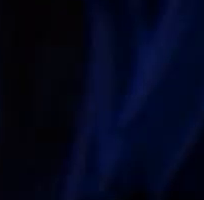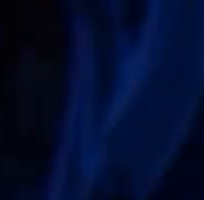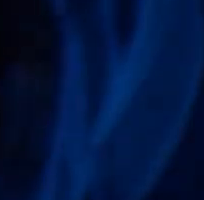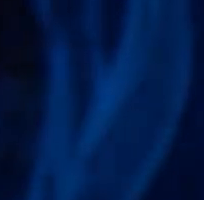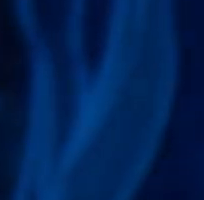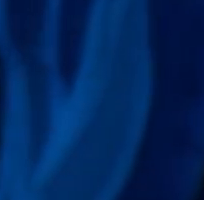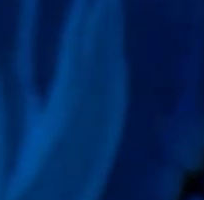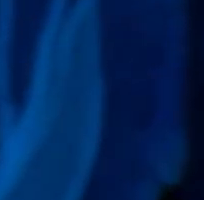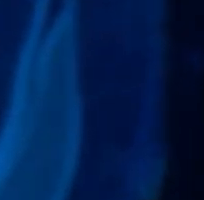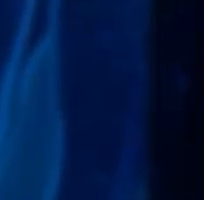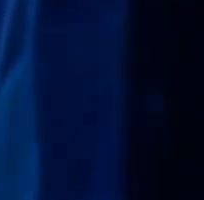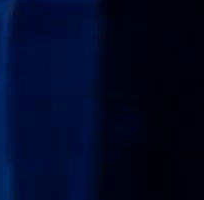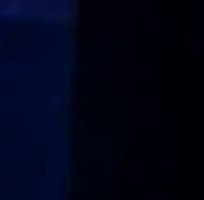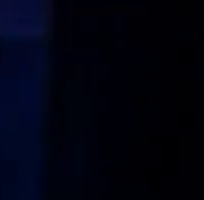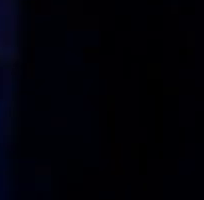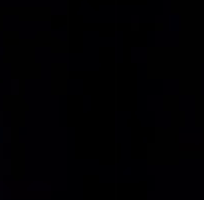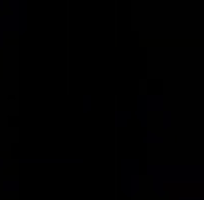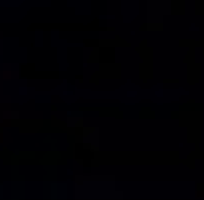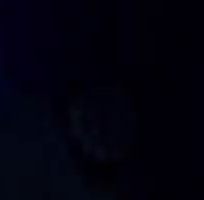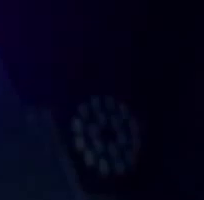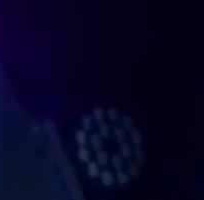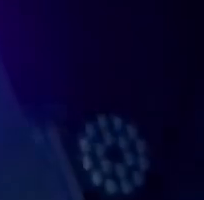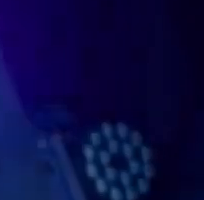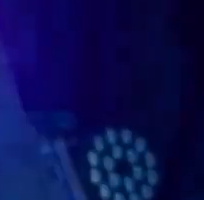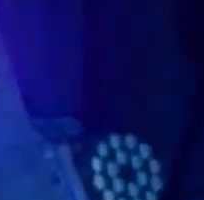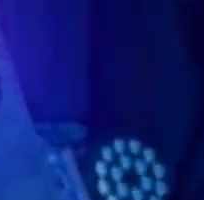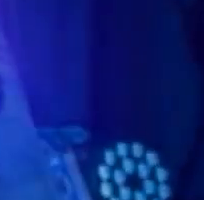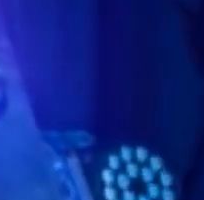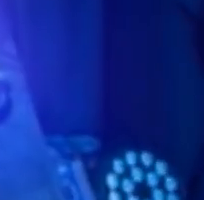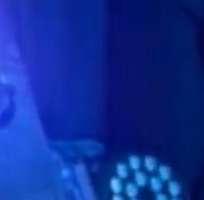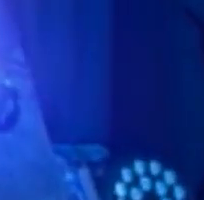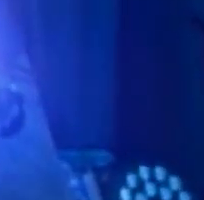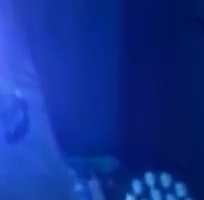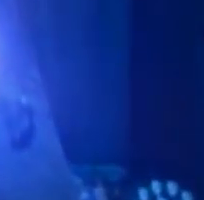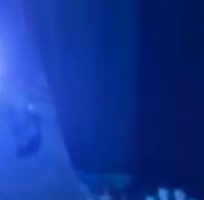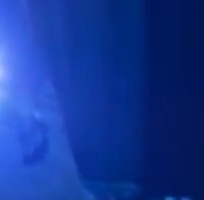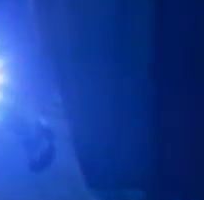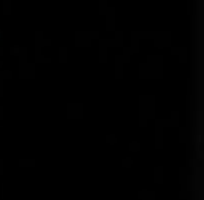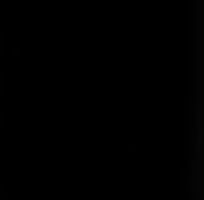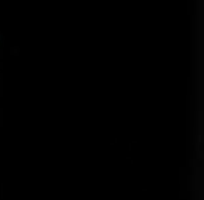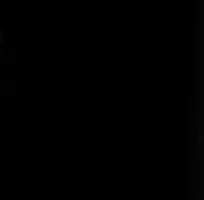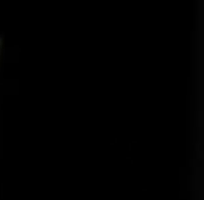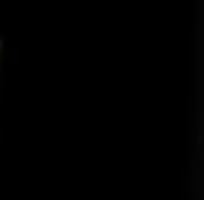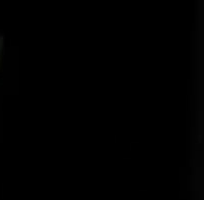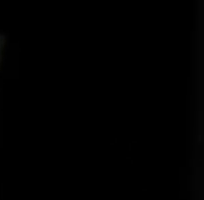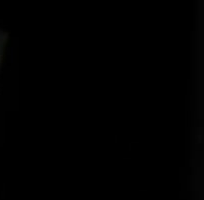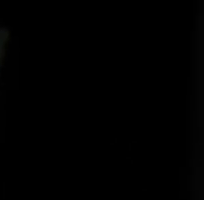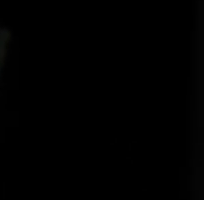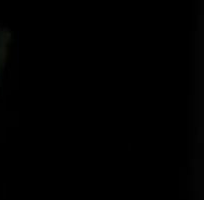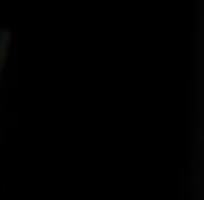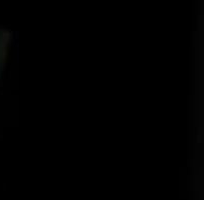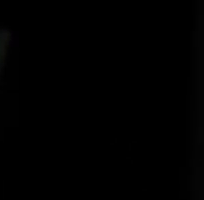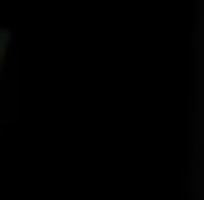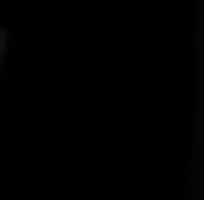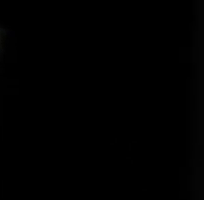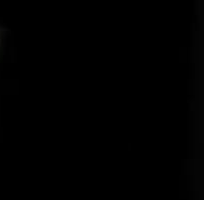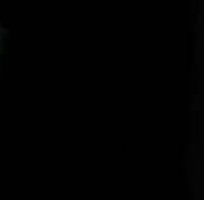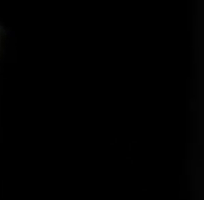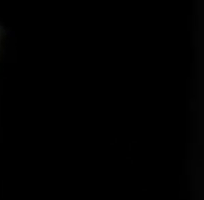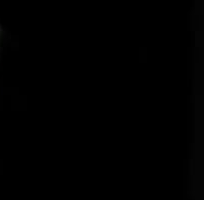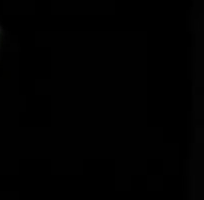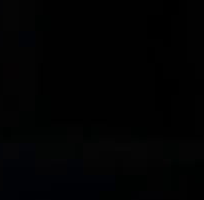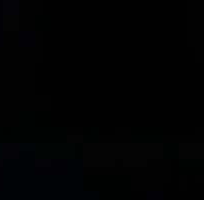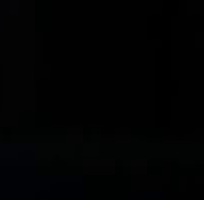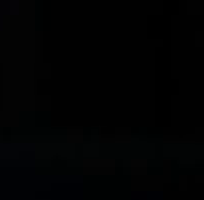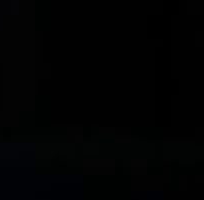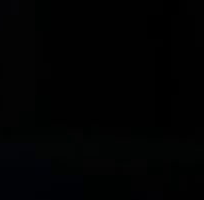pensar que vivir sin ti. Yo creo que si de algo he estado seguro en esta vida es de hacer lo que